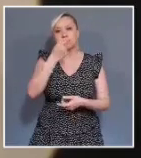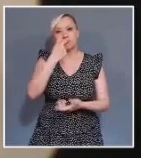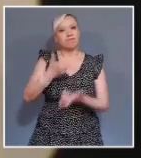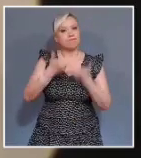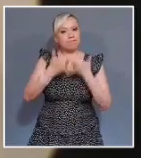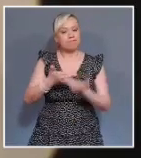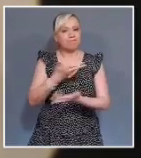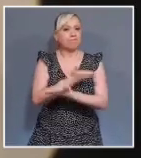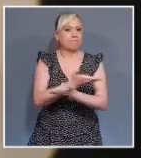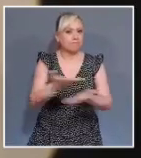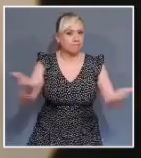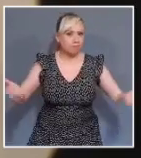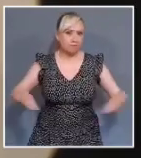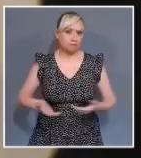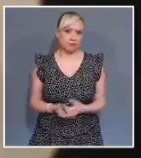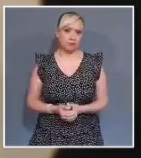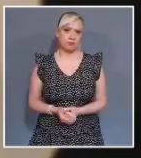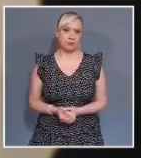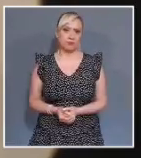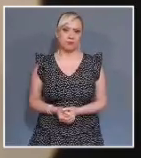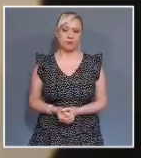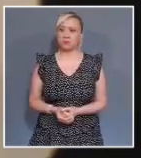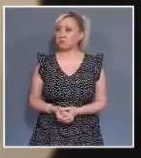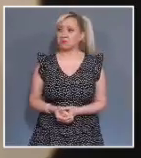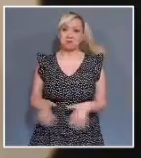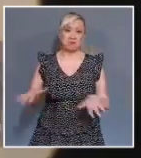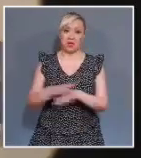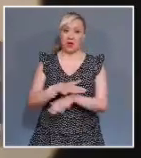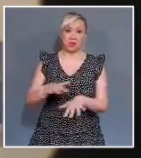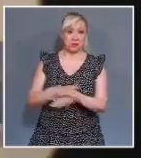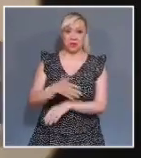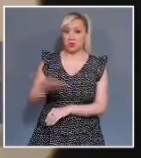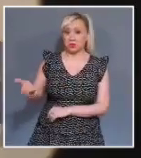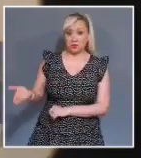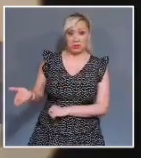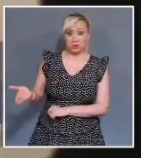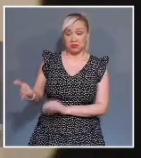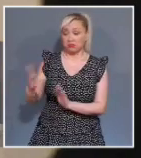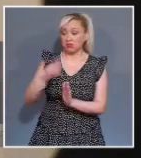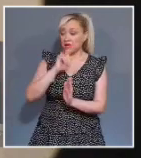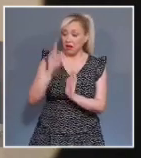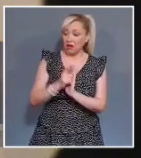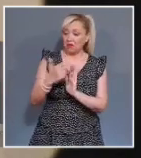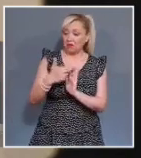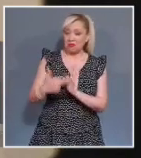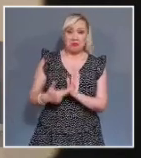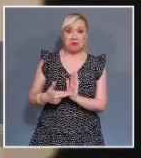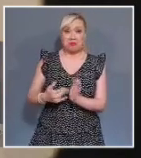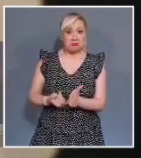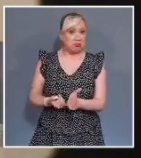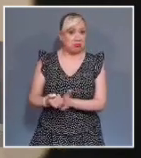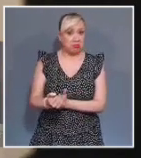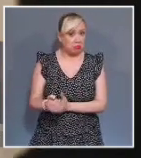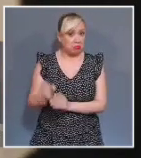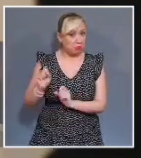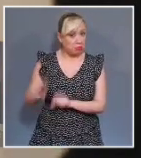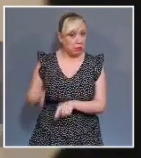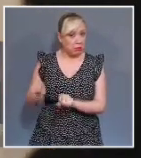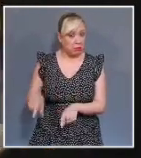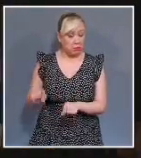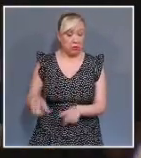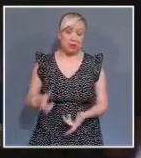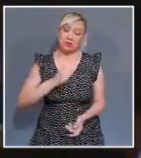final de cuentas, mientras no modifiquemos aquí el marco normativo de forma contundente, lastimosamente el desabasto va a